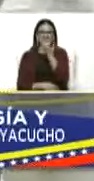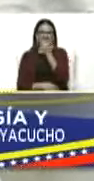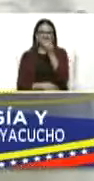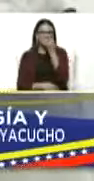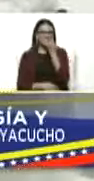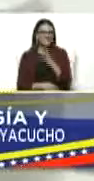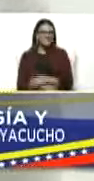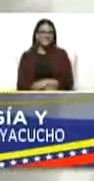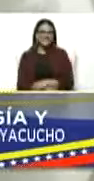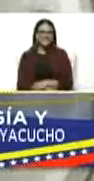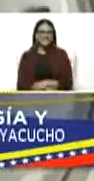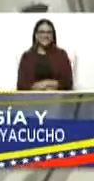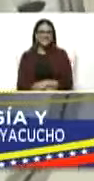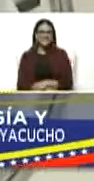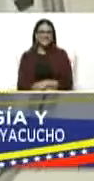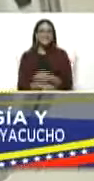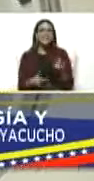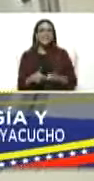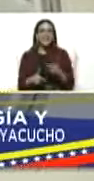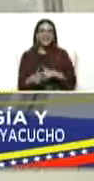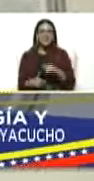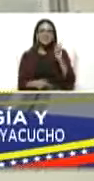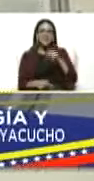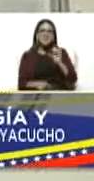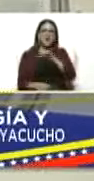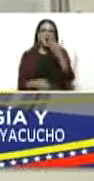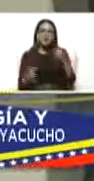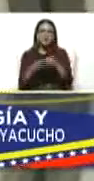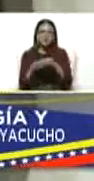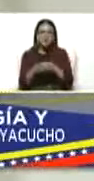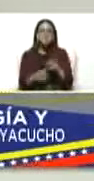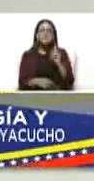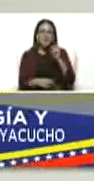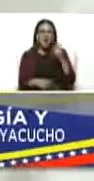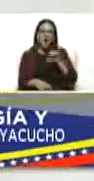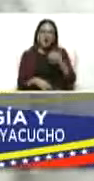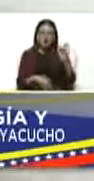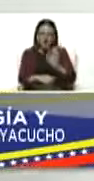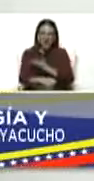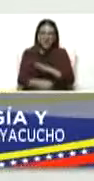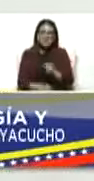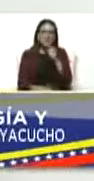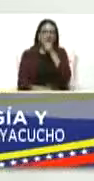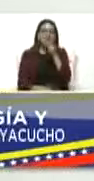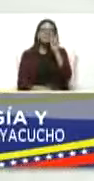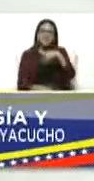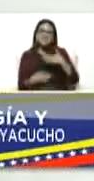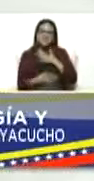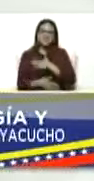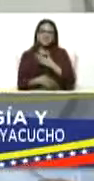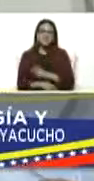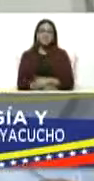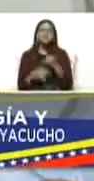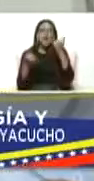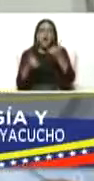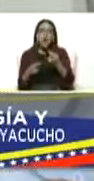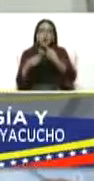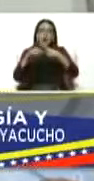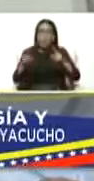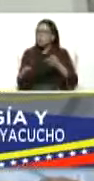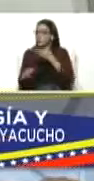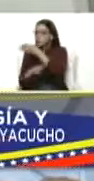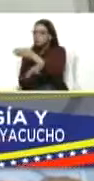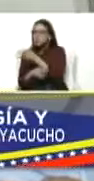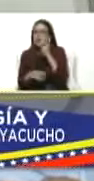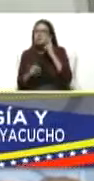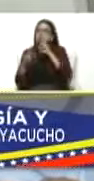tero, y el moñongo de Lila también. Bueno, ahora vamos a que sala, por favor. Vamos a la sala Magal. De un equipo que...